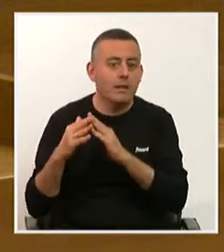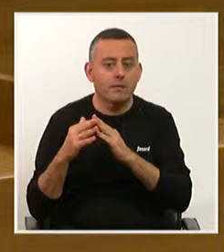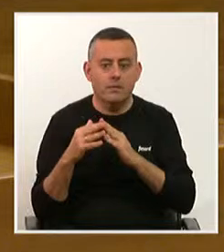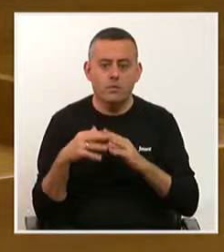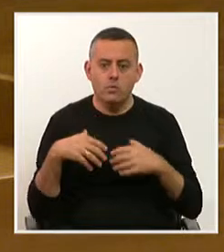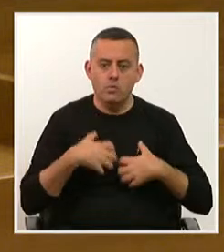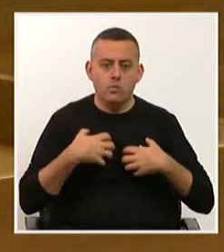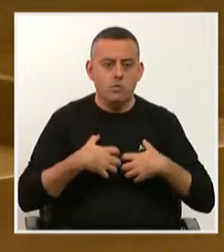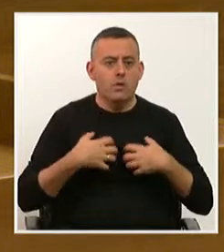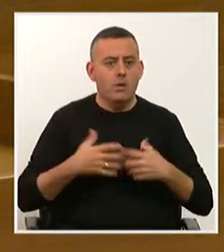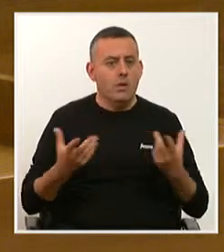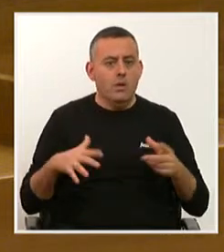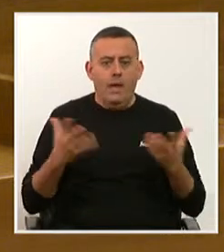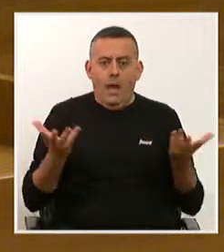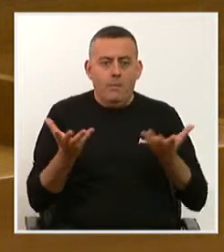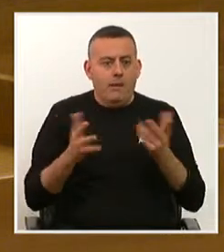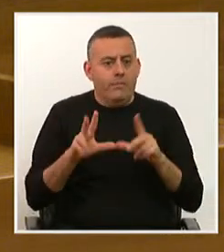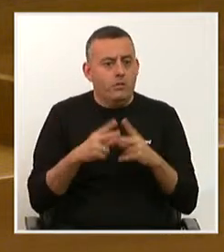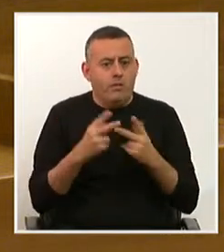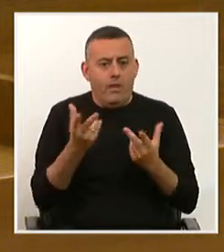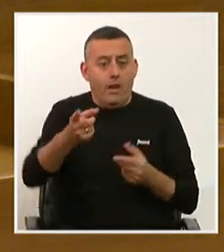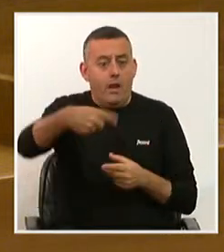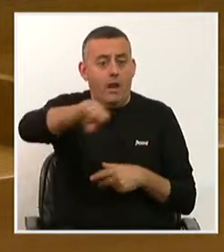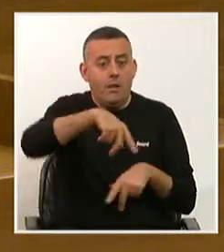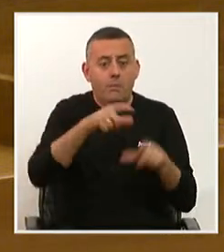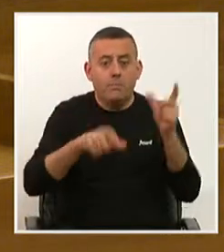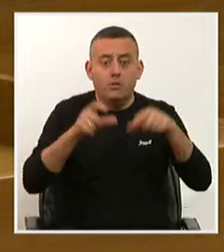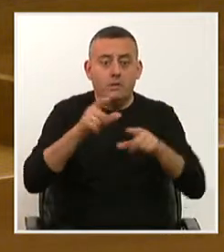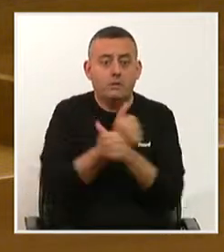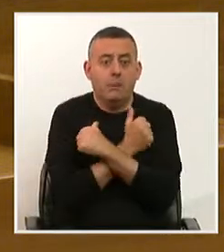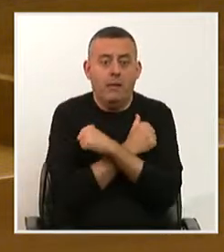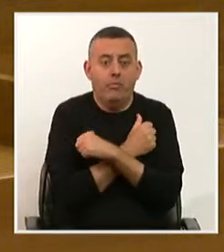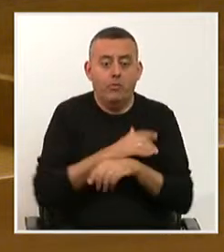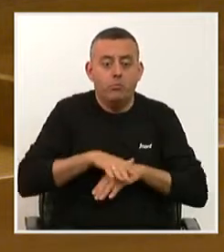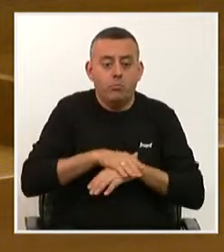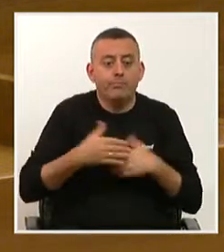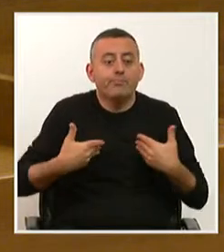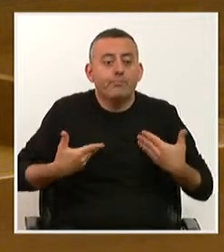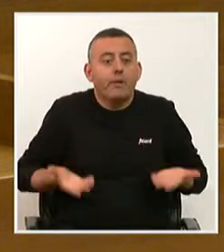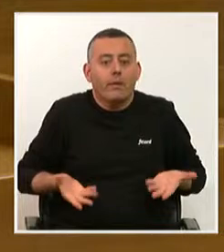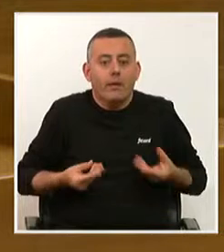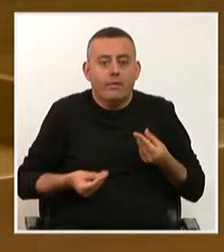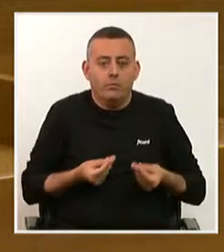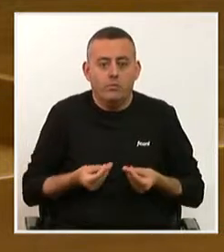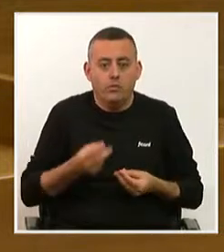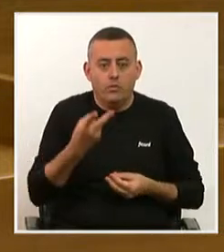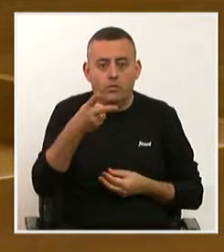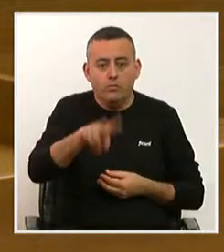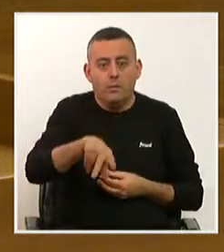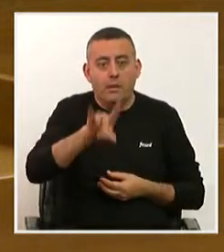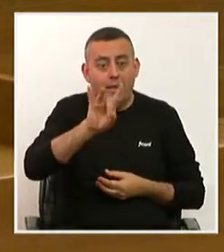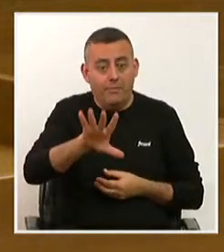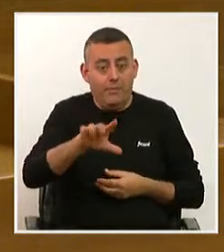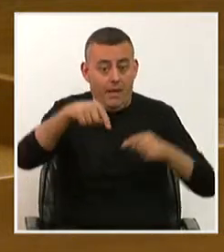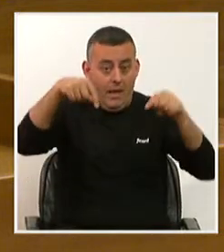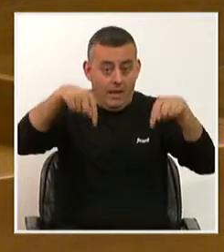en esa que sol está en posible en 2015